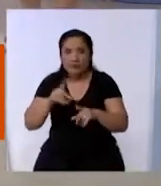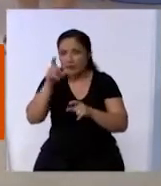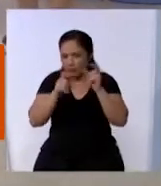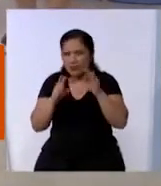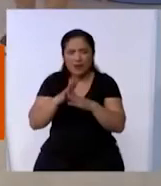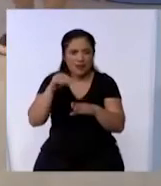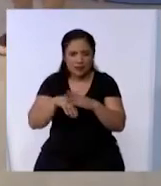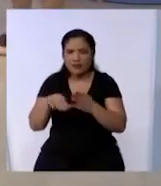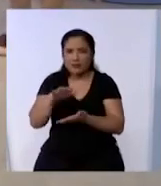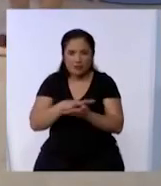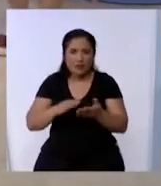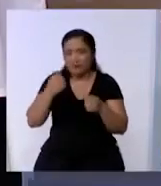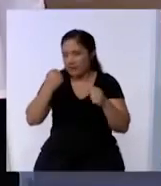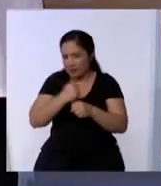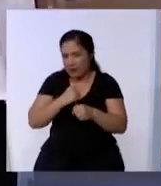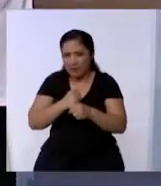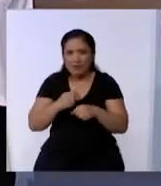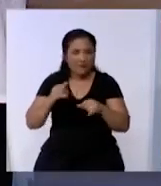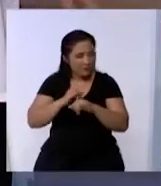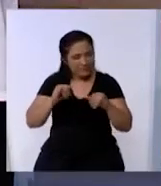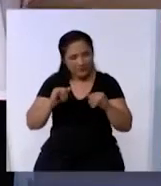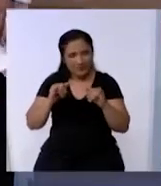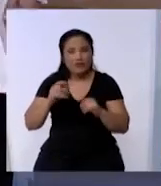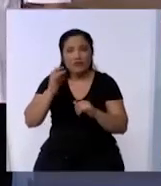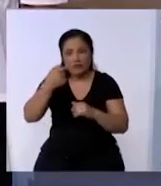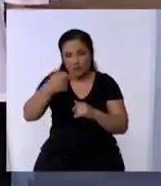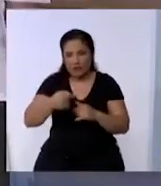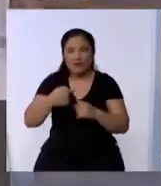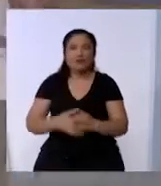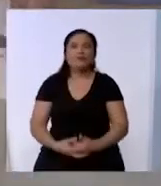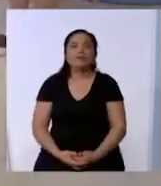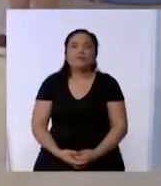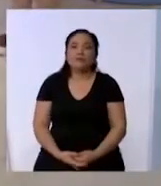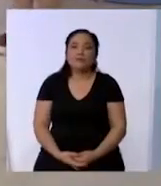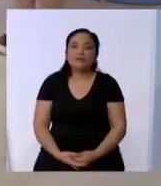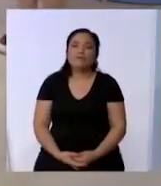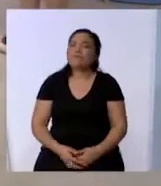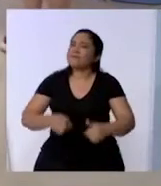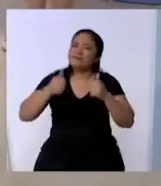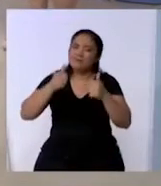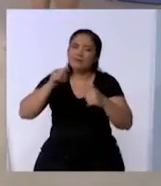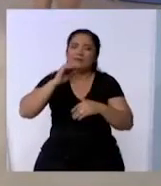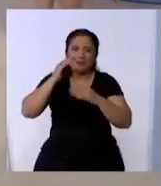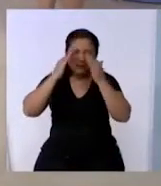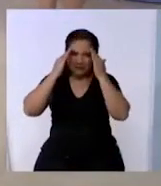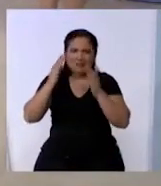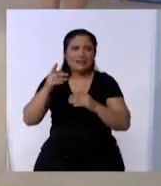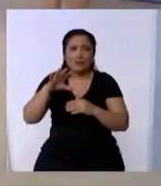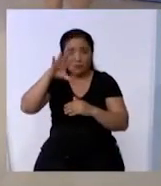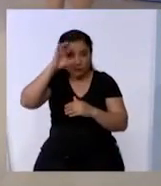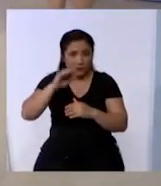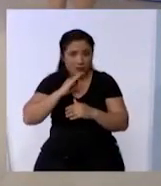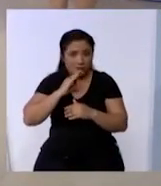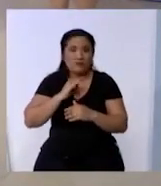De la plataforma, sí. Y a trabajar, chicos. Con esto termino con los chicos de octavo grado. Muy bien, genial. ¿Memorizaste las fórmulas, Sophie? Claro que sí.